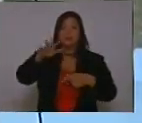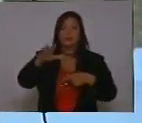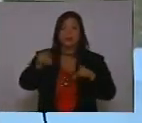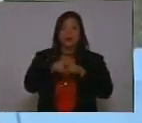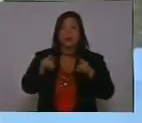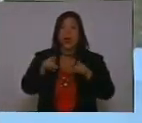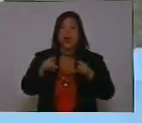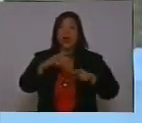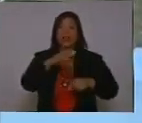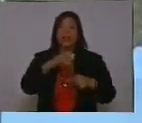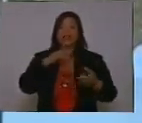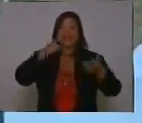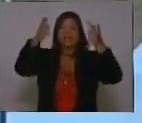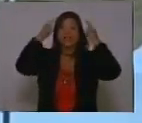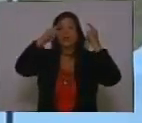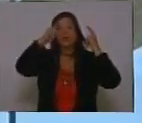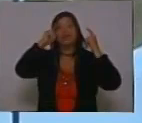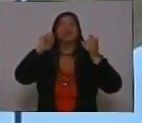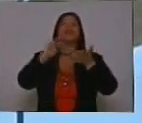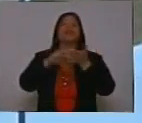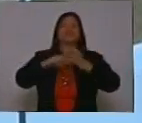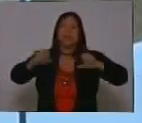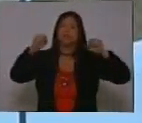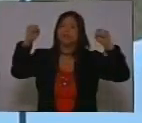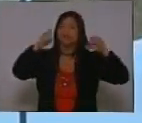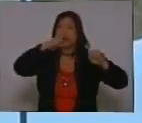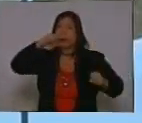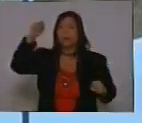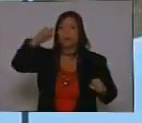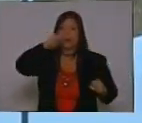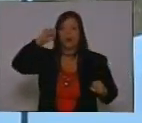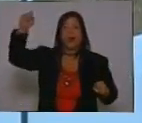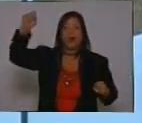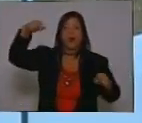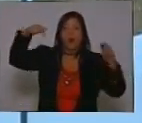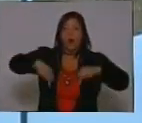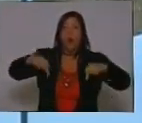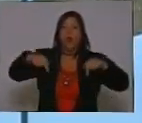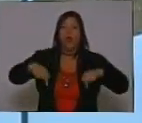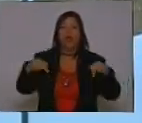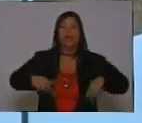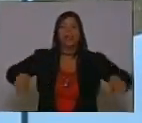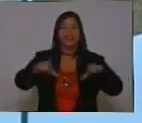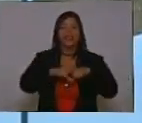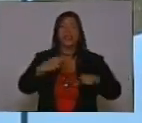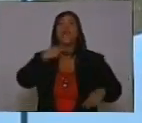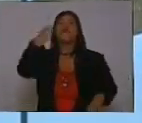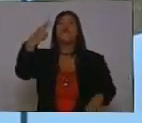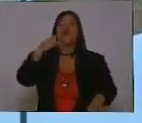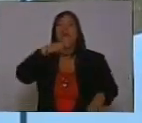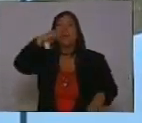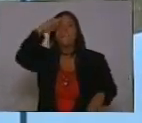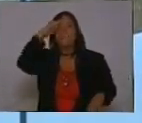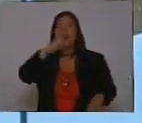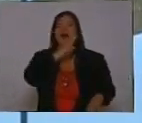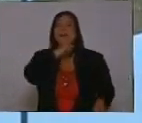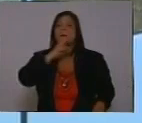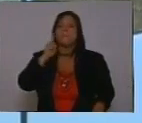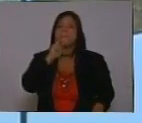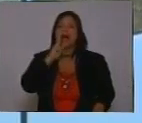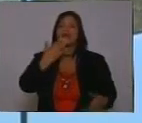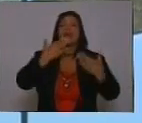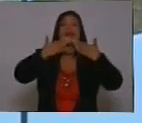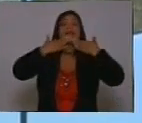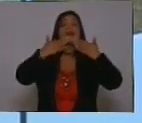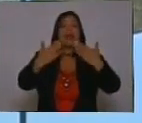comunista, gracias a una abuela comunista hoy estoy yo aquí, gracias a esa madre, a ese padre